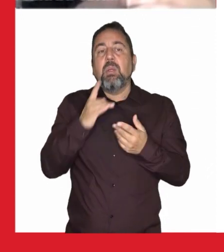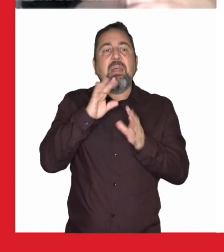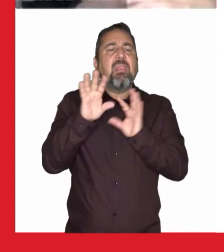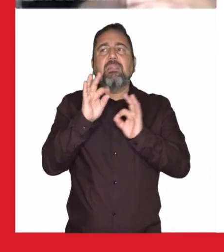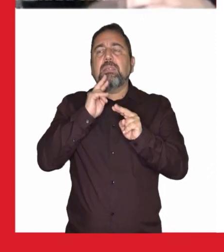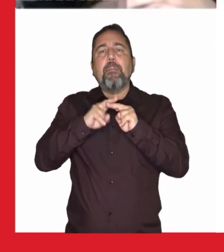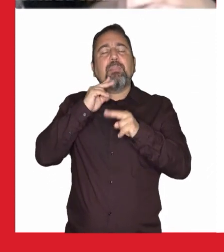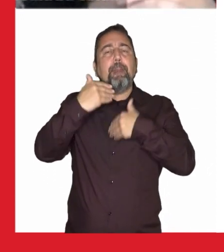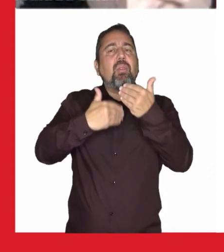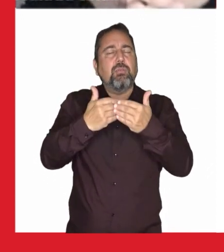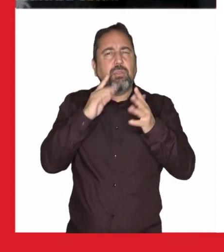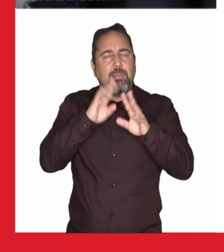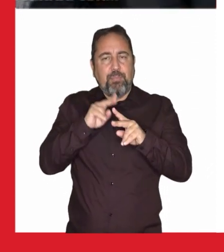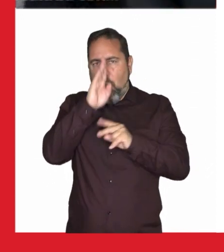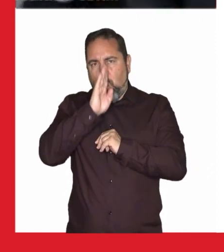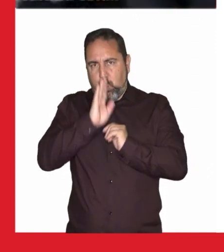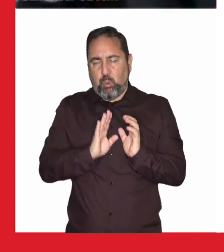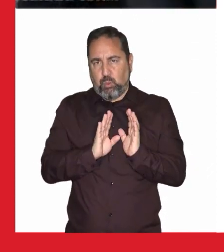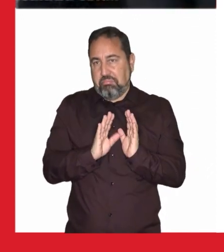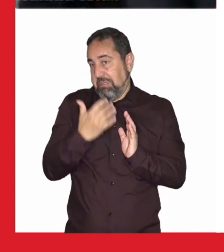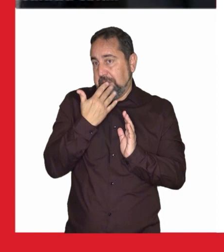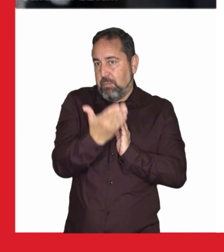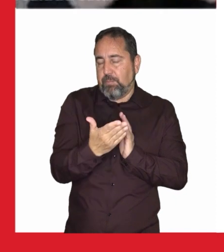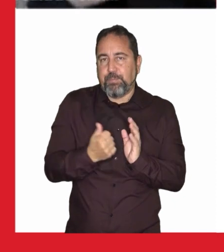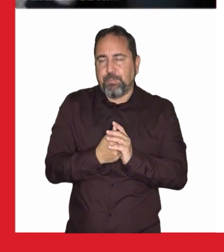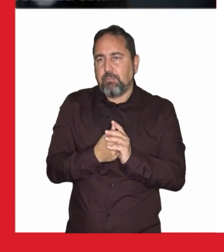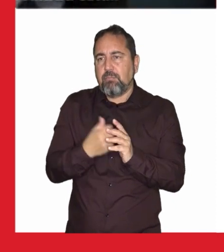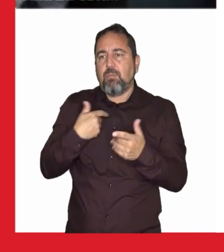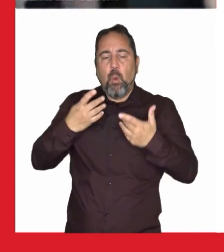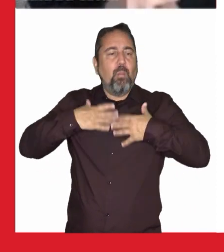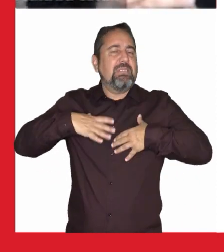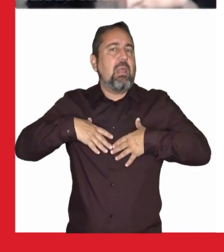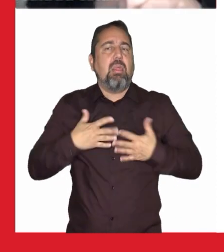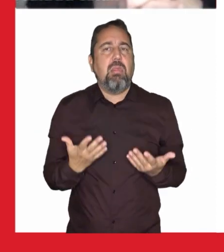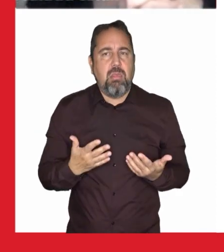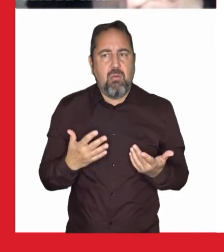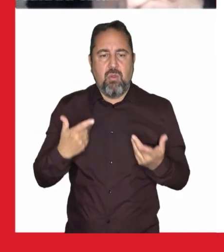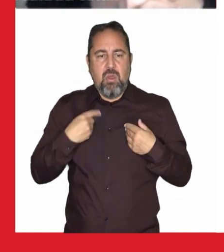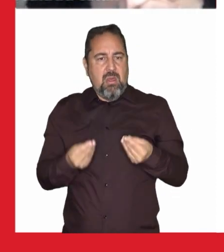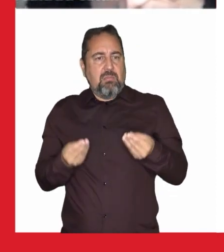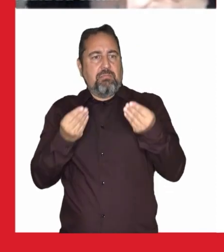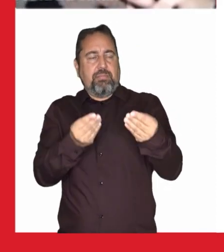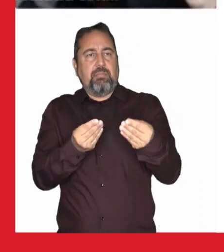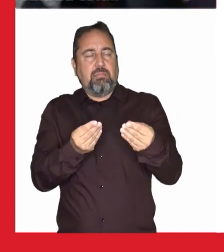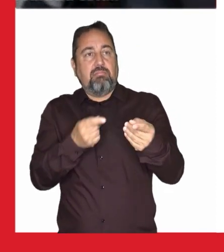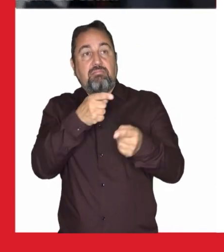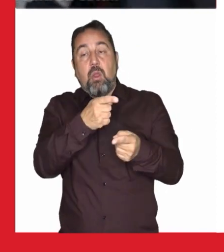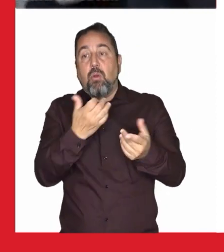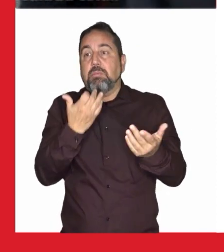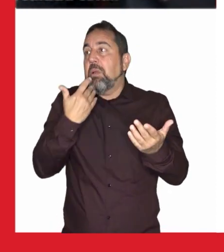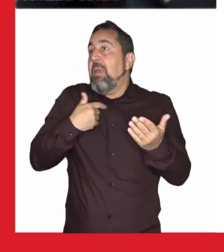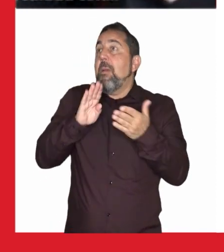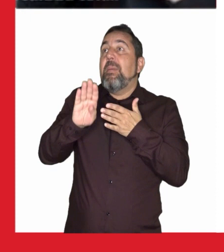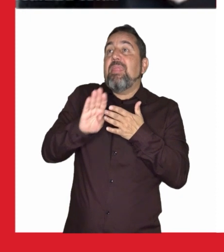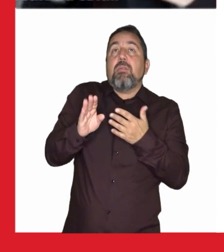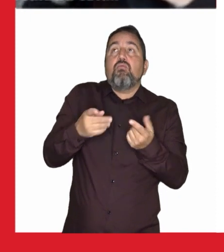plan de gestión es, identificáis estos procesos ocultos. Por ejemplo, tengo que entregar este vestido